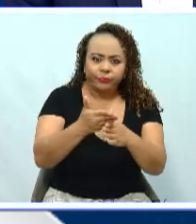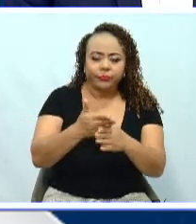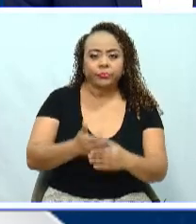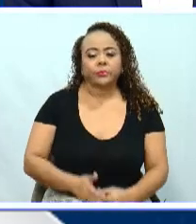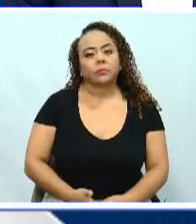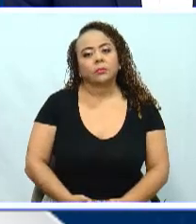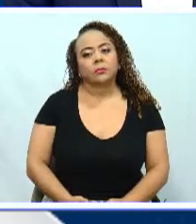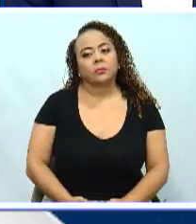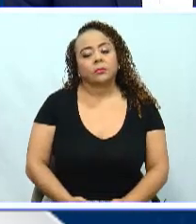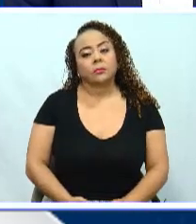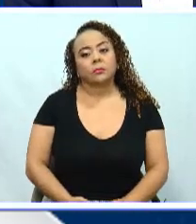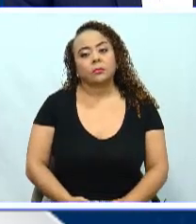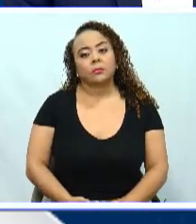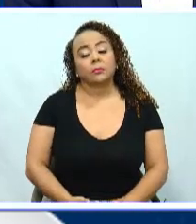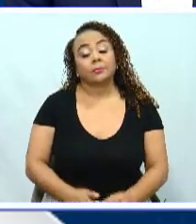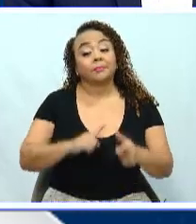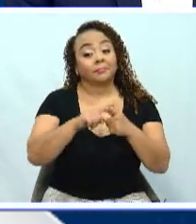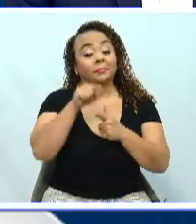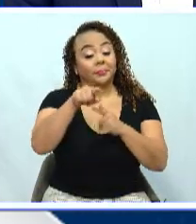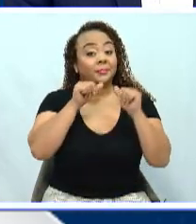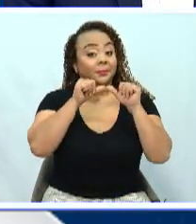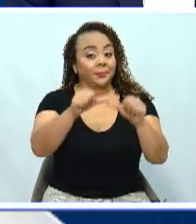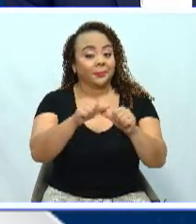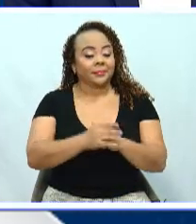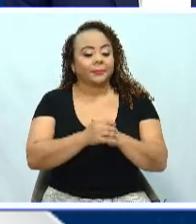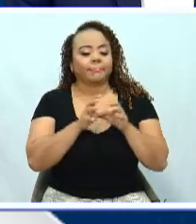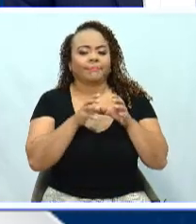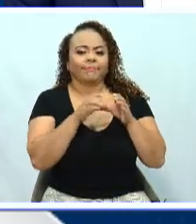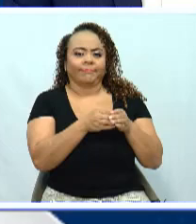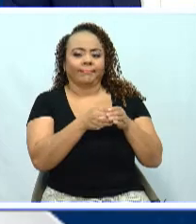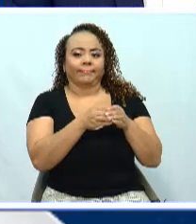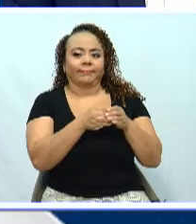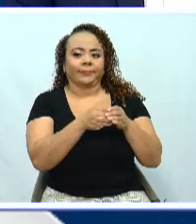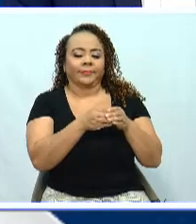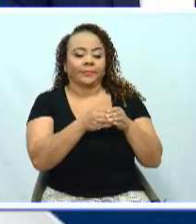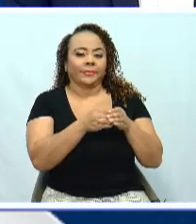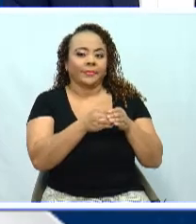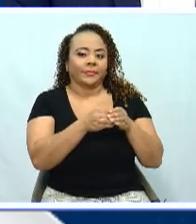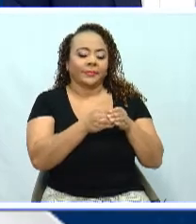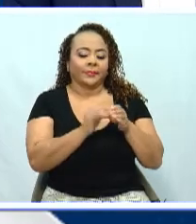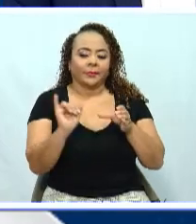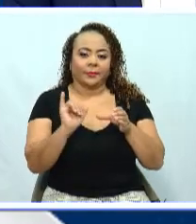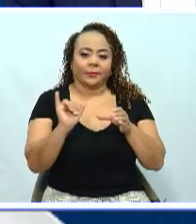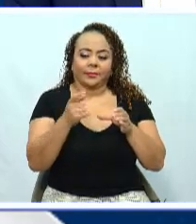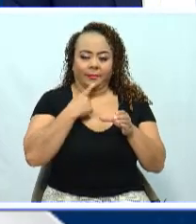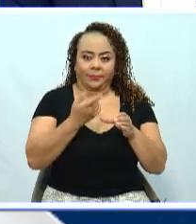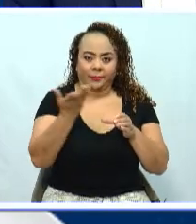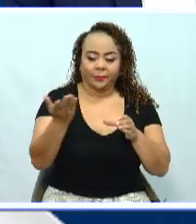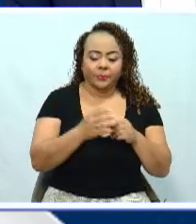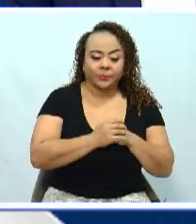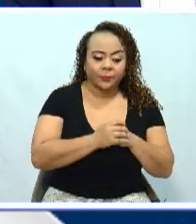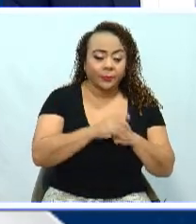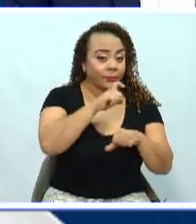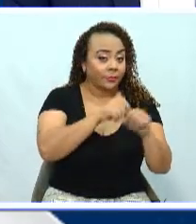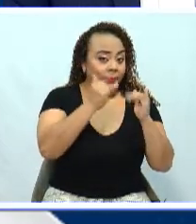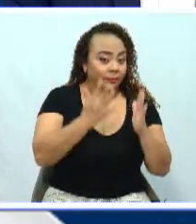entonces si usted Sigue encapsulado como lo decís en